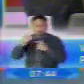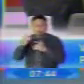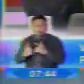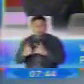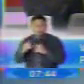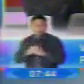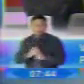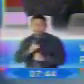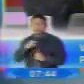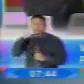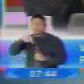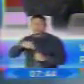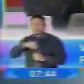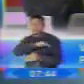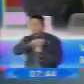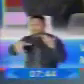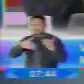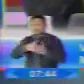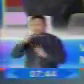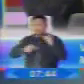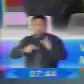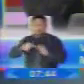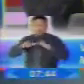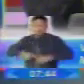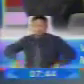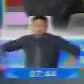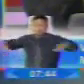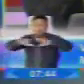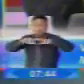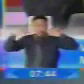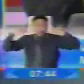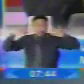gestores culturales, sino para toda la ciudadanía, para todos los sectores